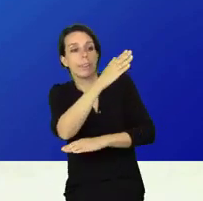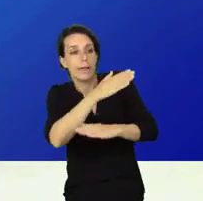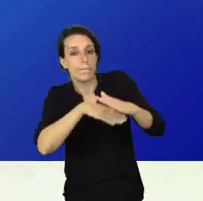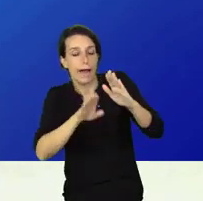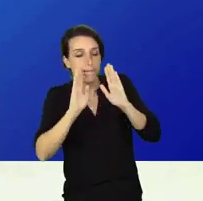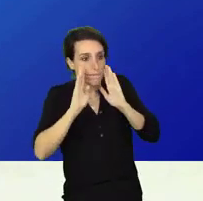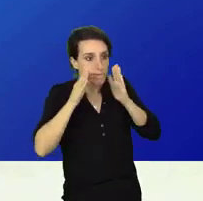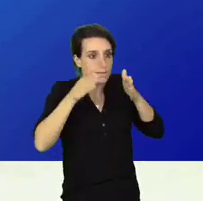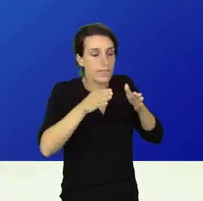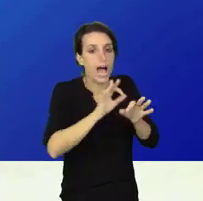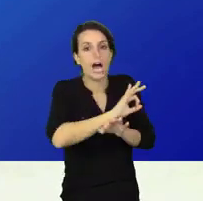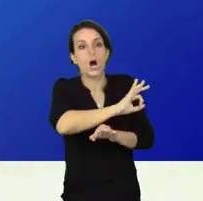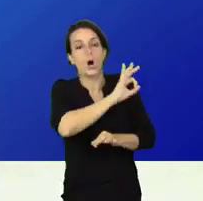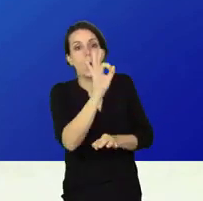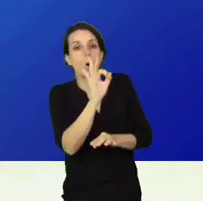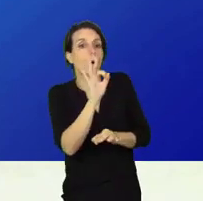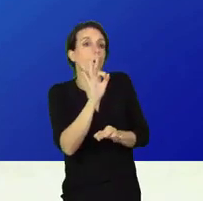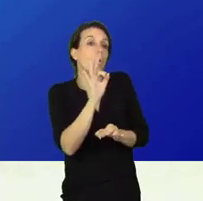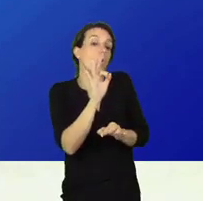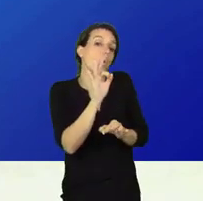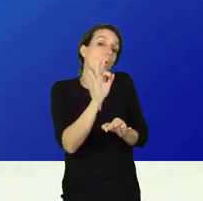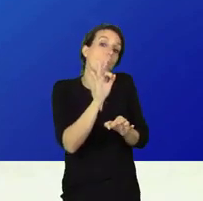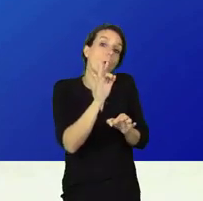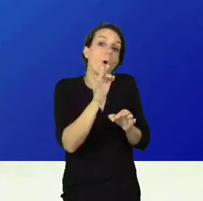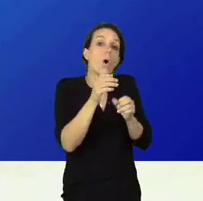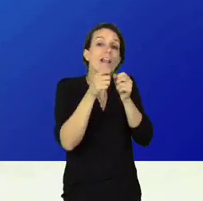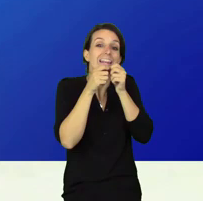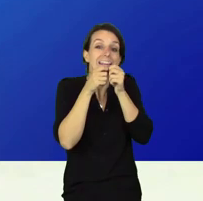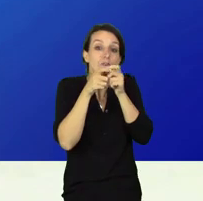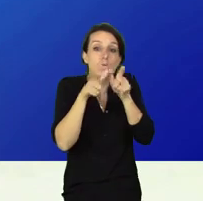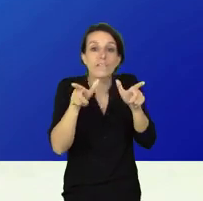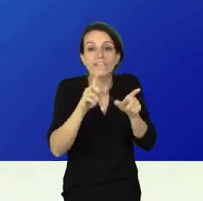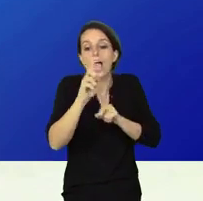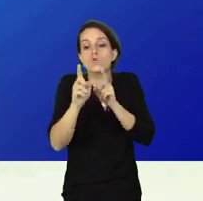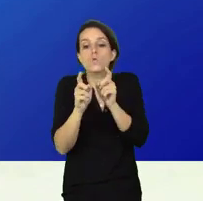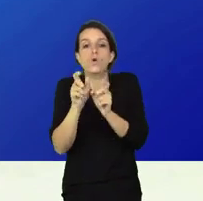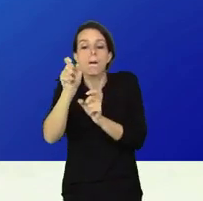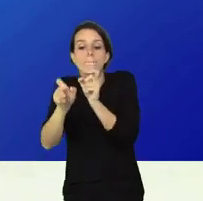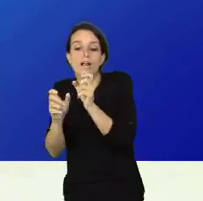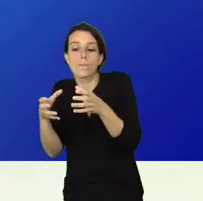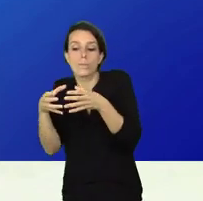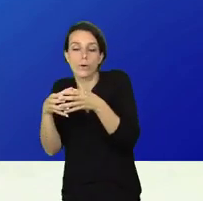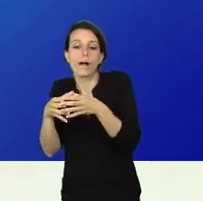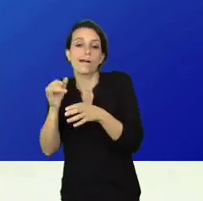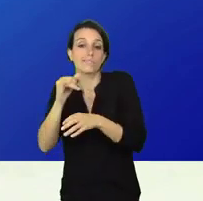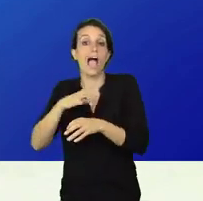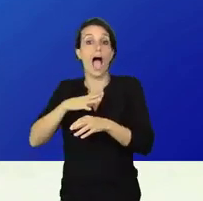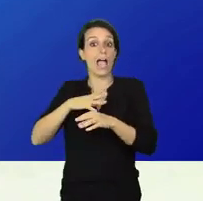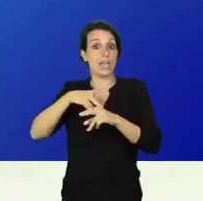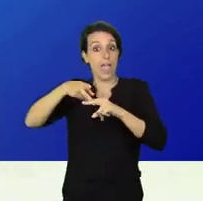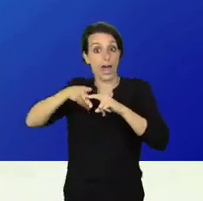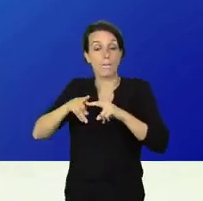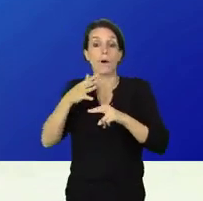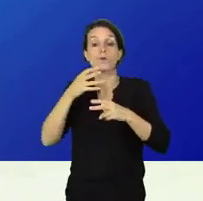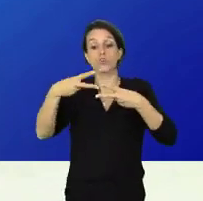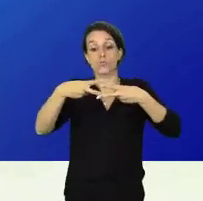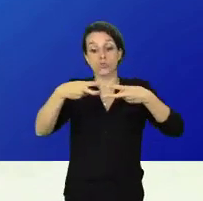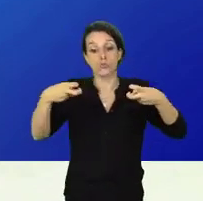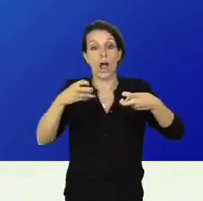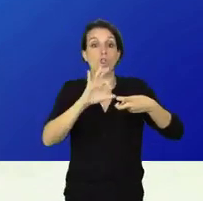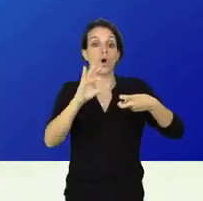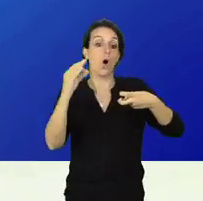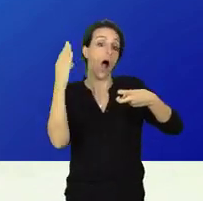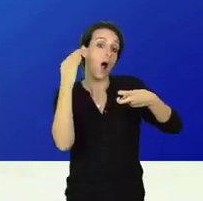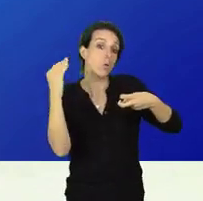con discapacidad o minorías lingüísticas, digamos, también es verdad que hay ciertas herramientas como el subtitulado y